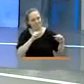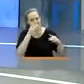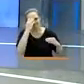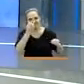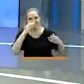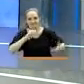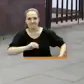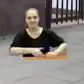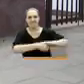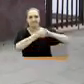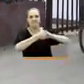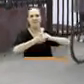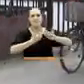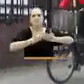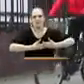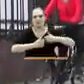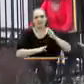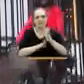Veamos.